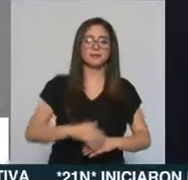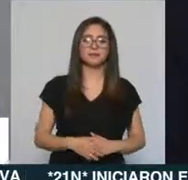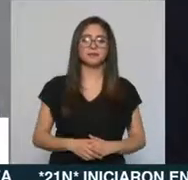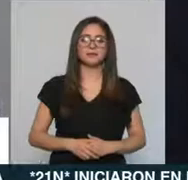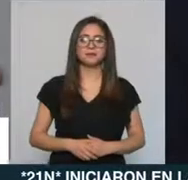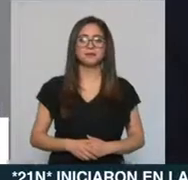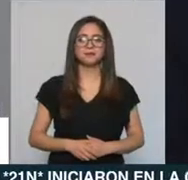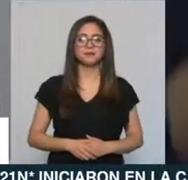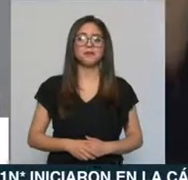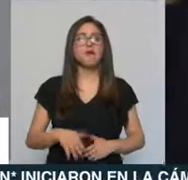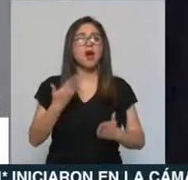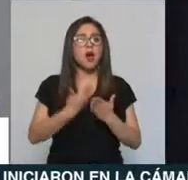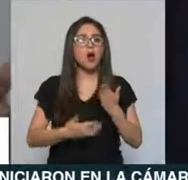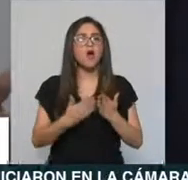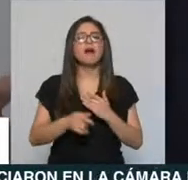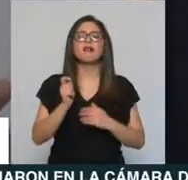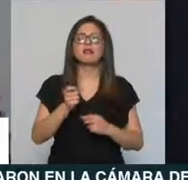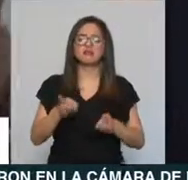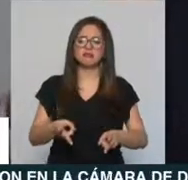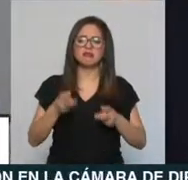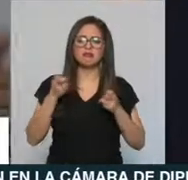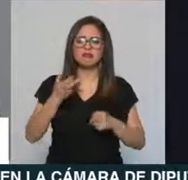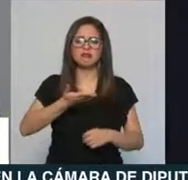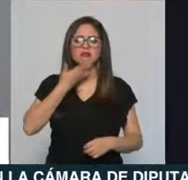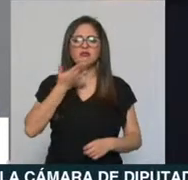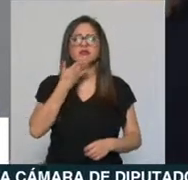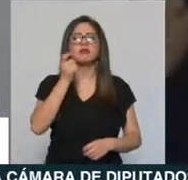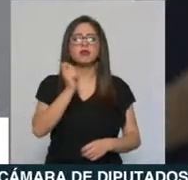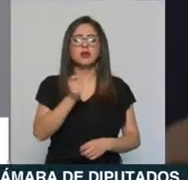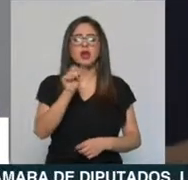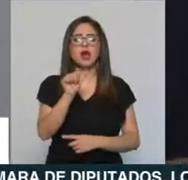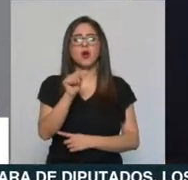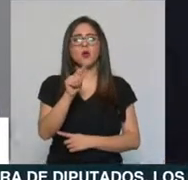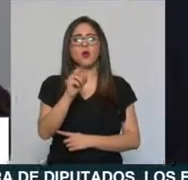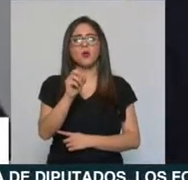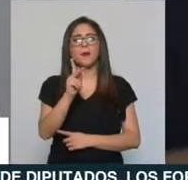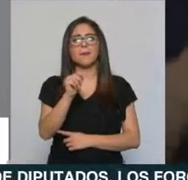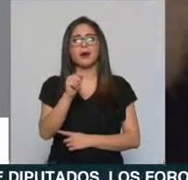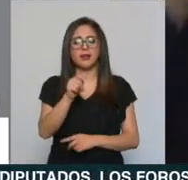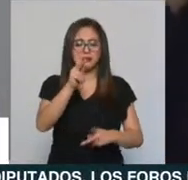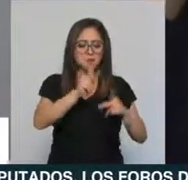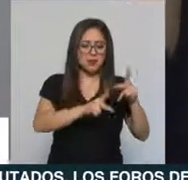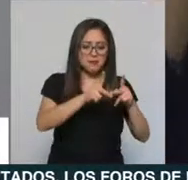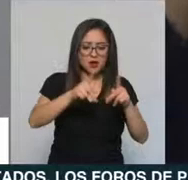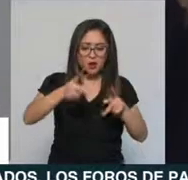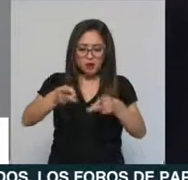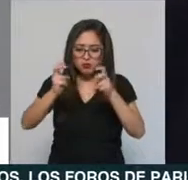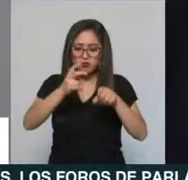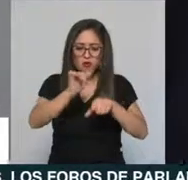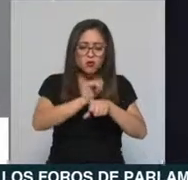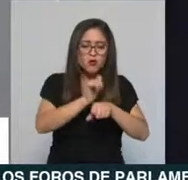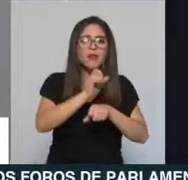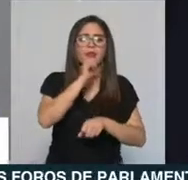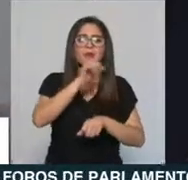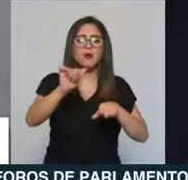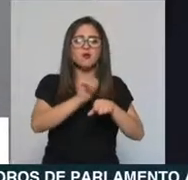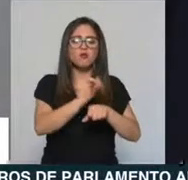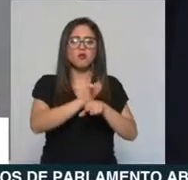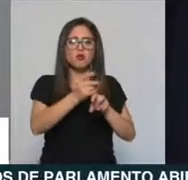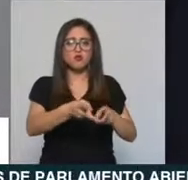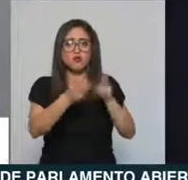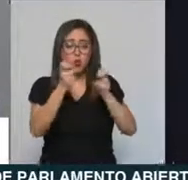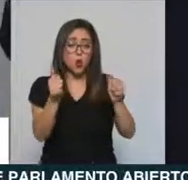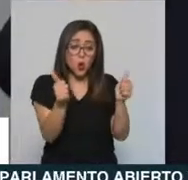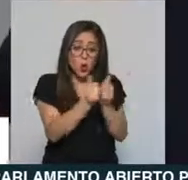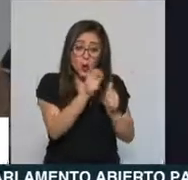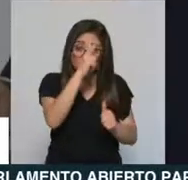está pegando? Ahora es el robo de autopartes y robo a vehículos, ¿sí? Con y sin